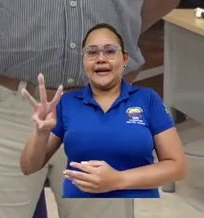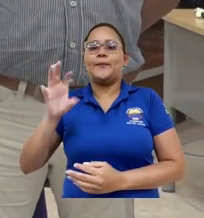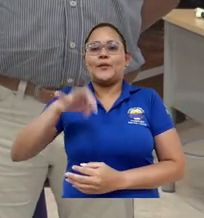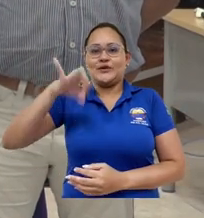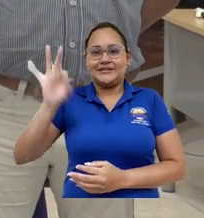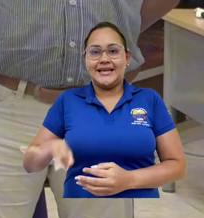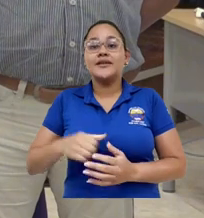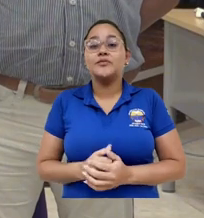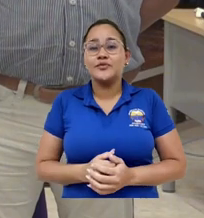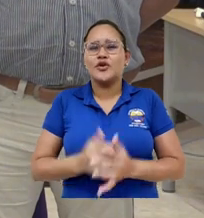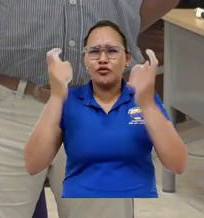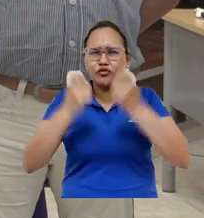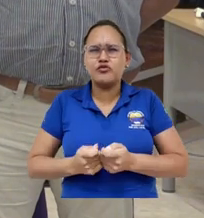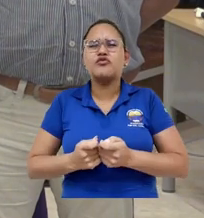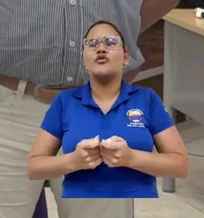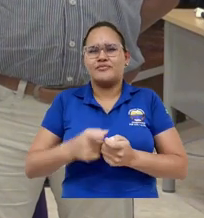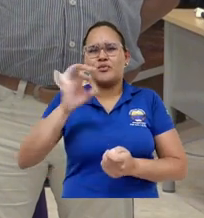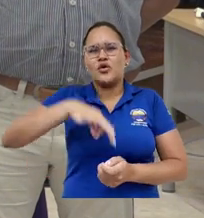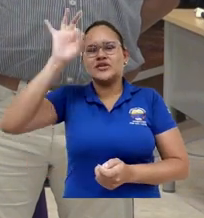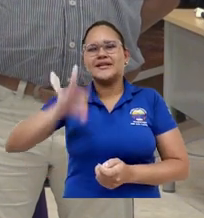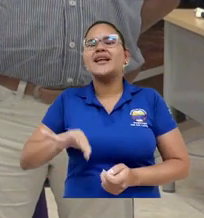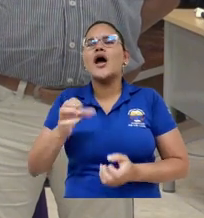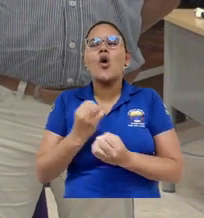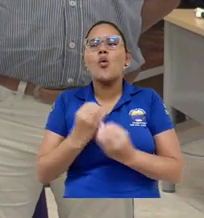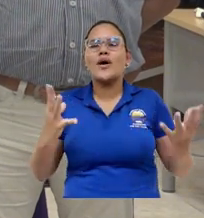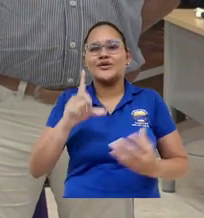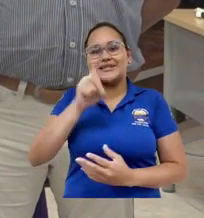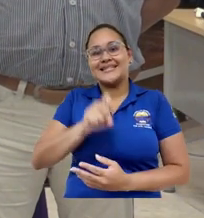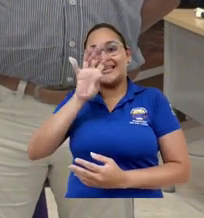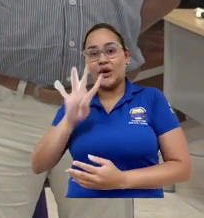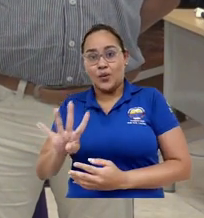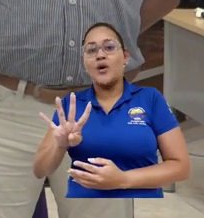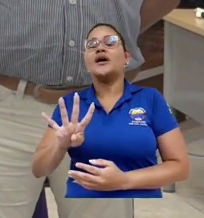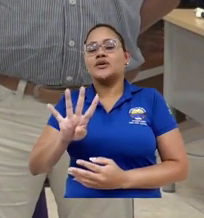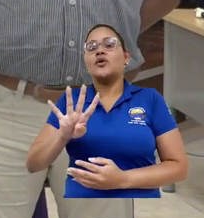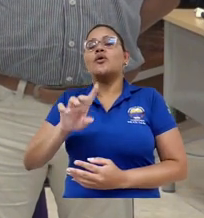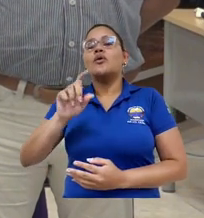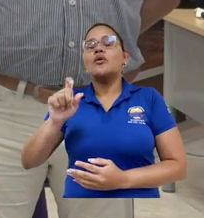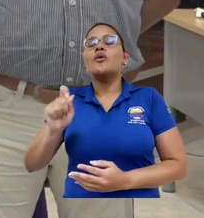97,73%, lo cual nos arroja un porcentaje global de participación del